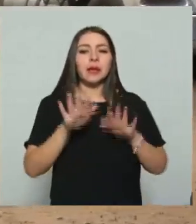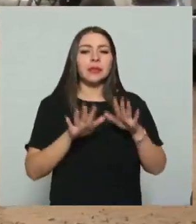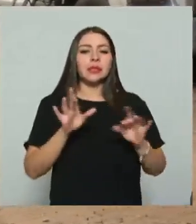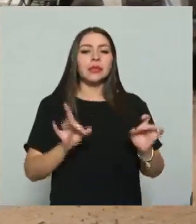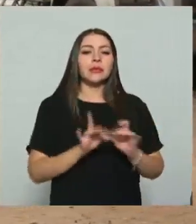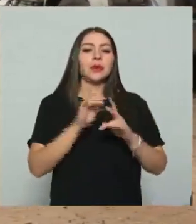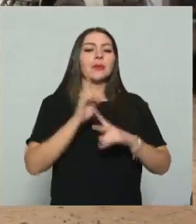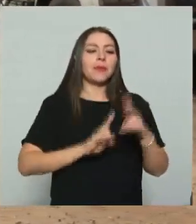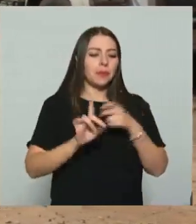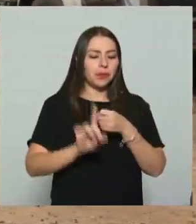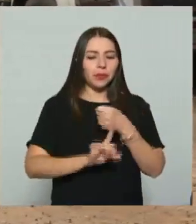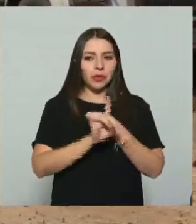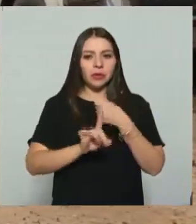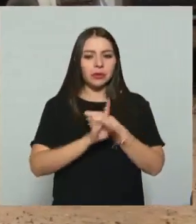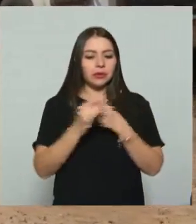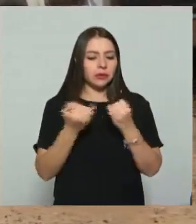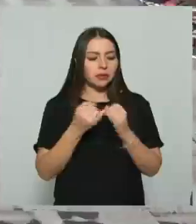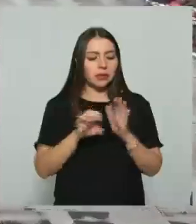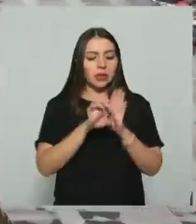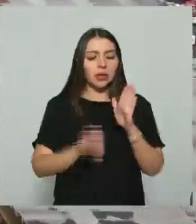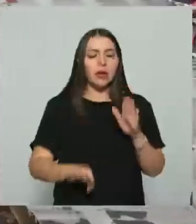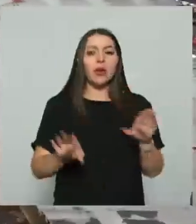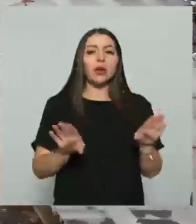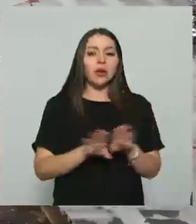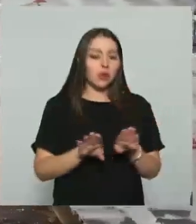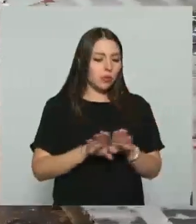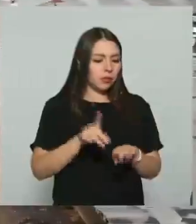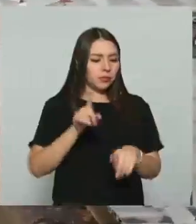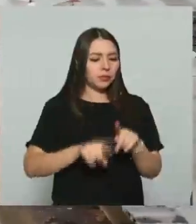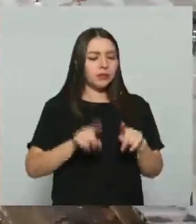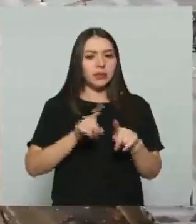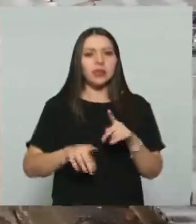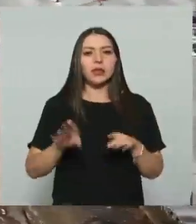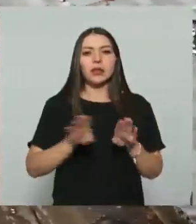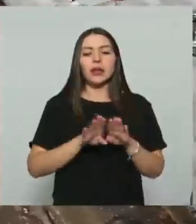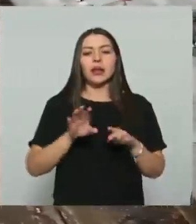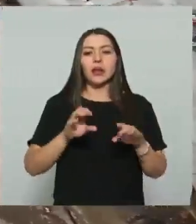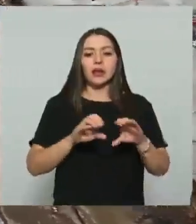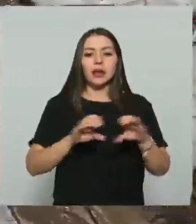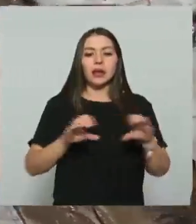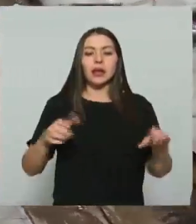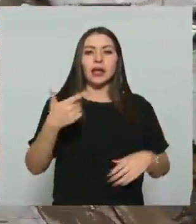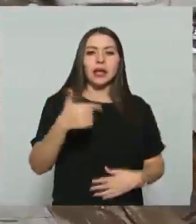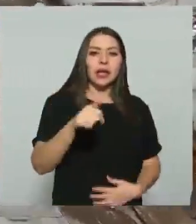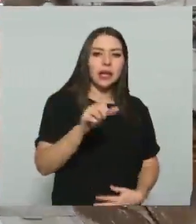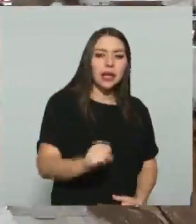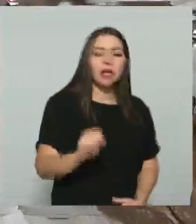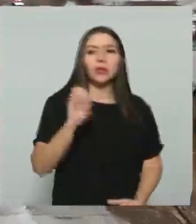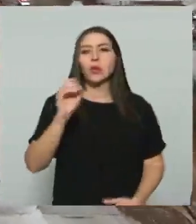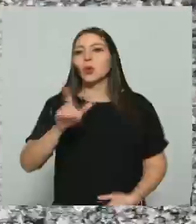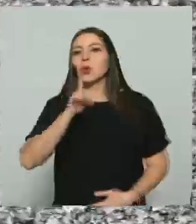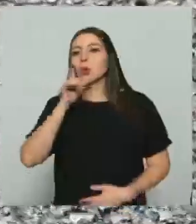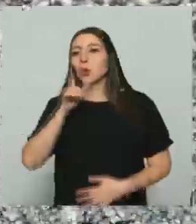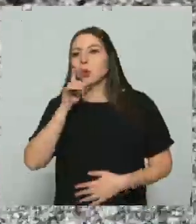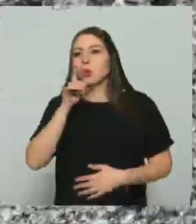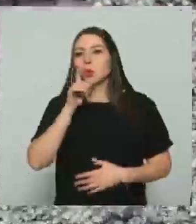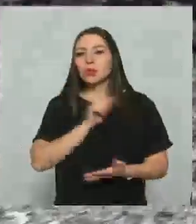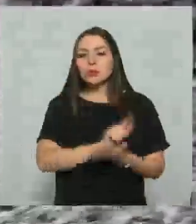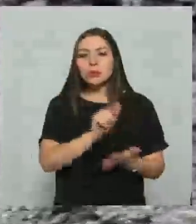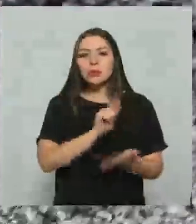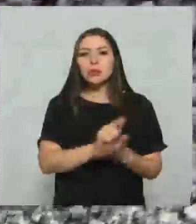que tiene que ver cómo se libra conductos de gas, conductos de luz, drenajes